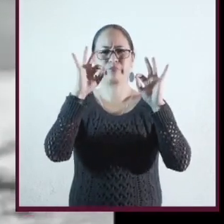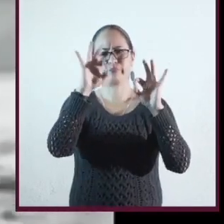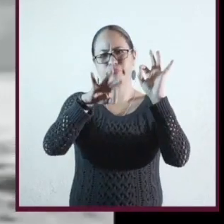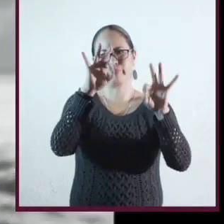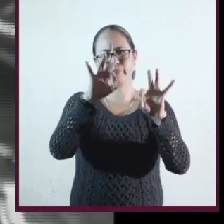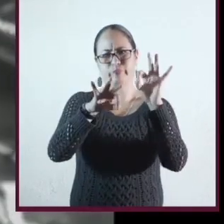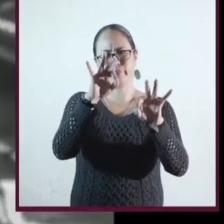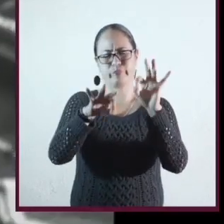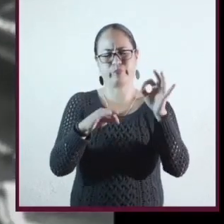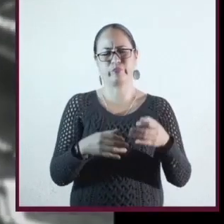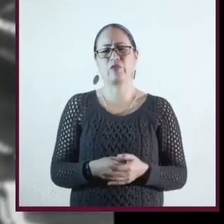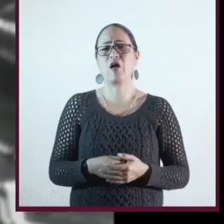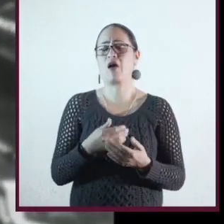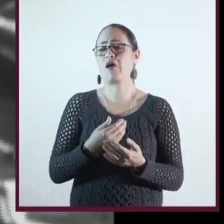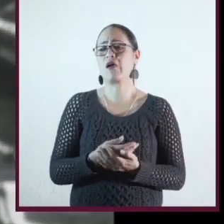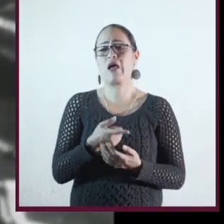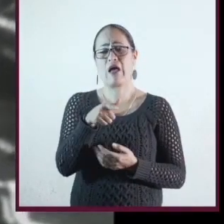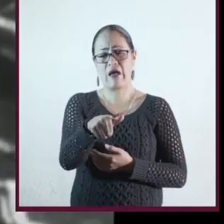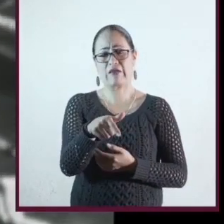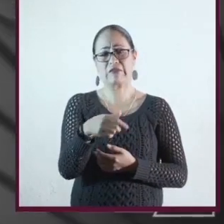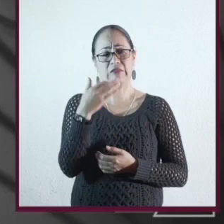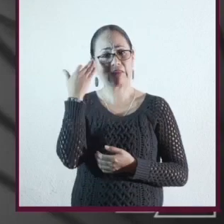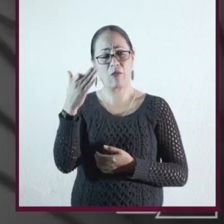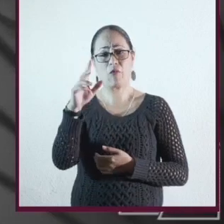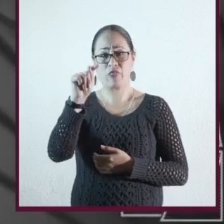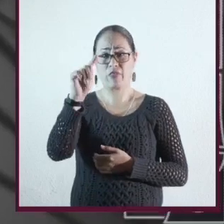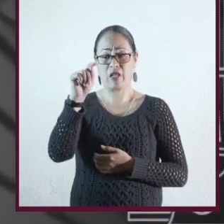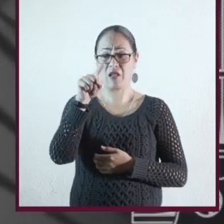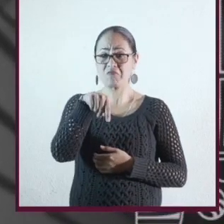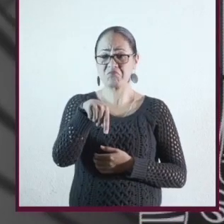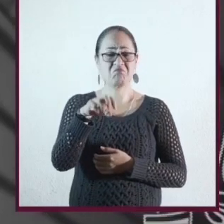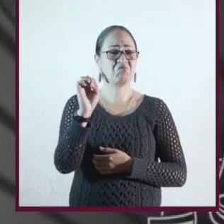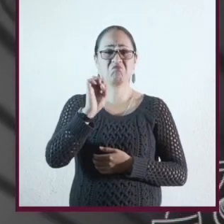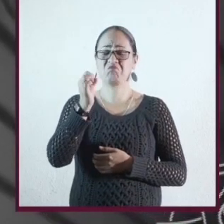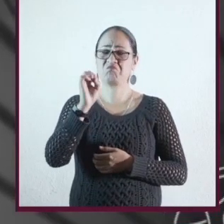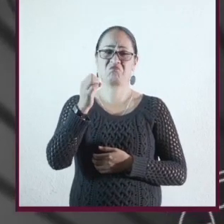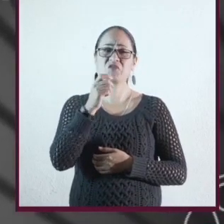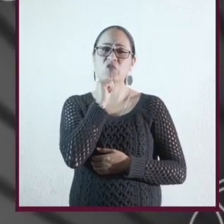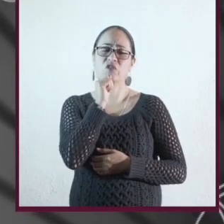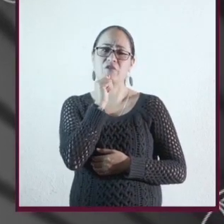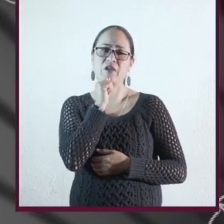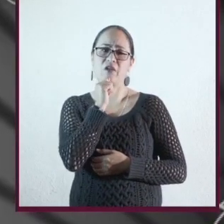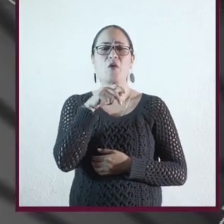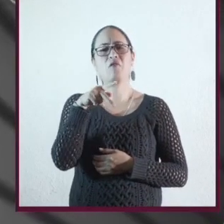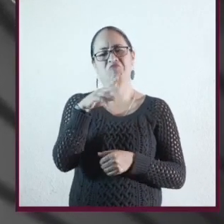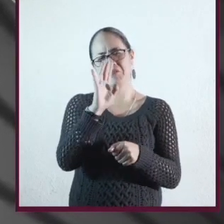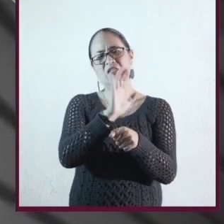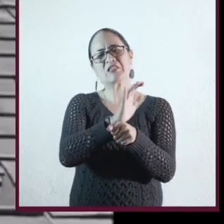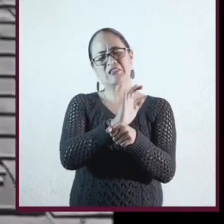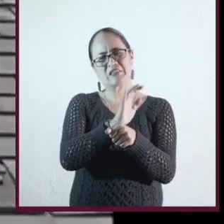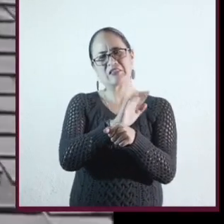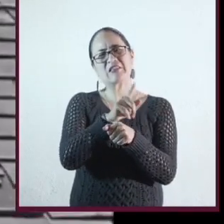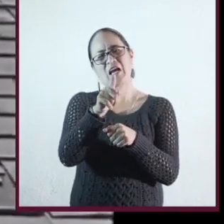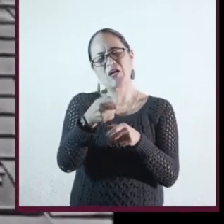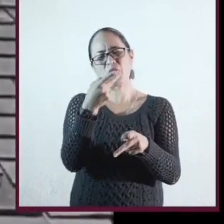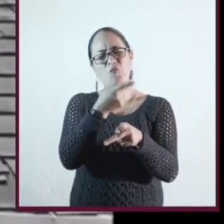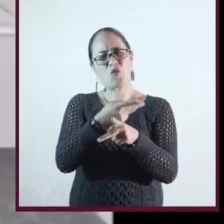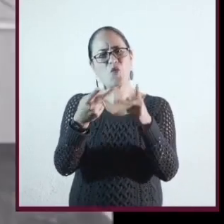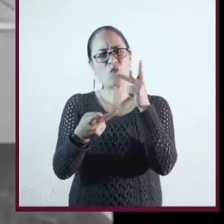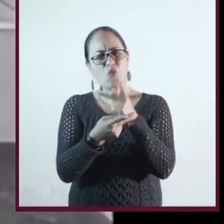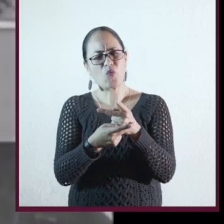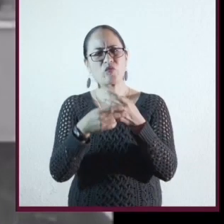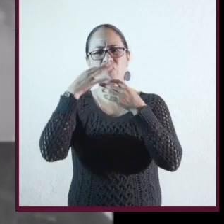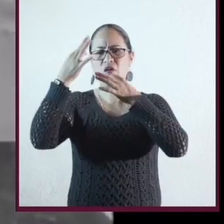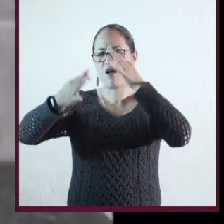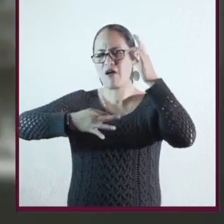época aún no existía el televisor, así que el cine era el mejor medio para anunciar algún producto, informar y